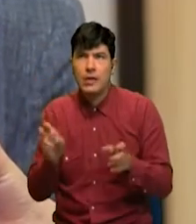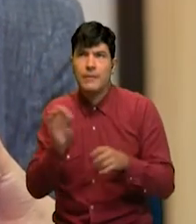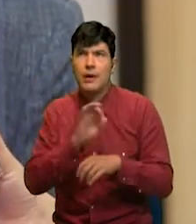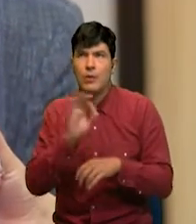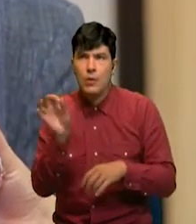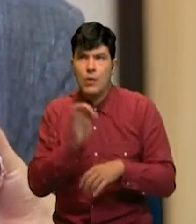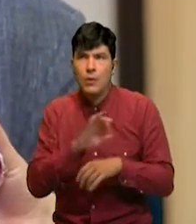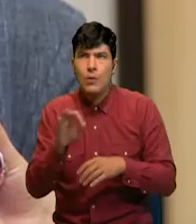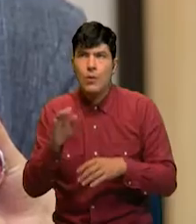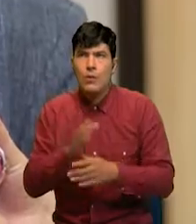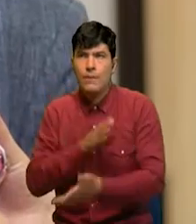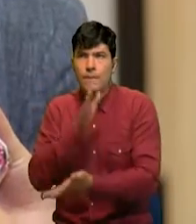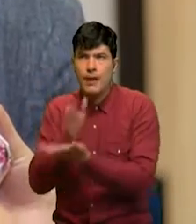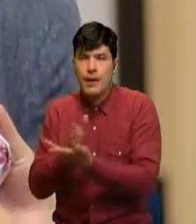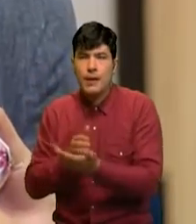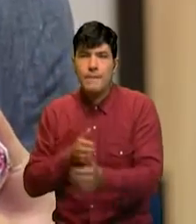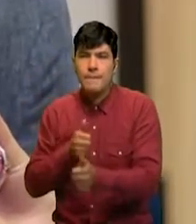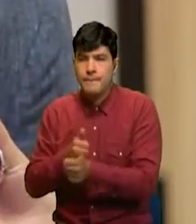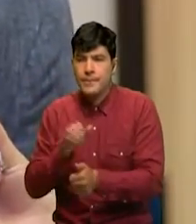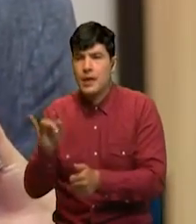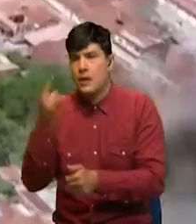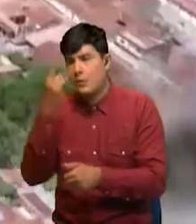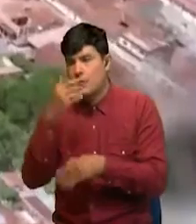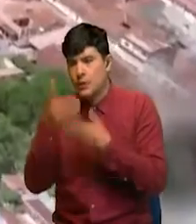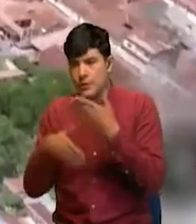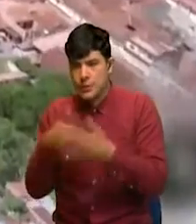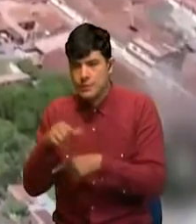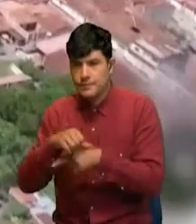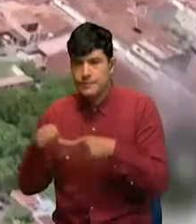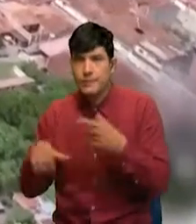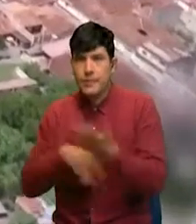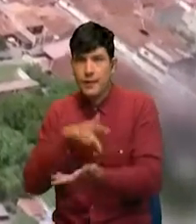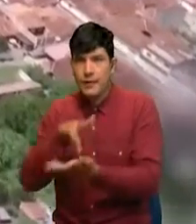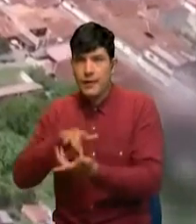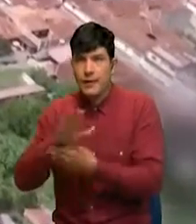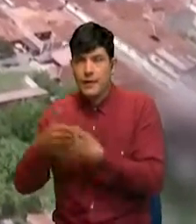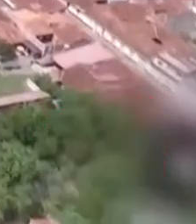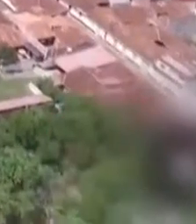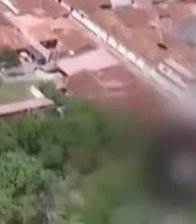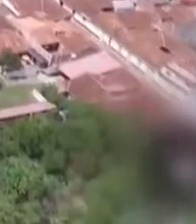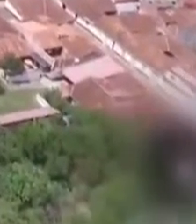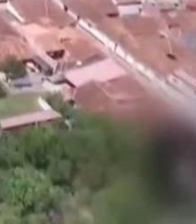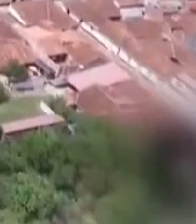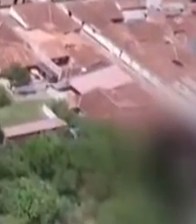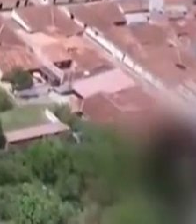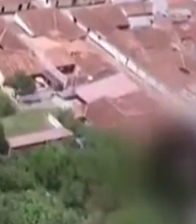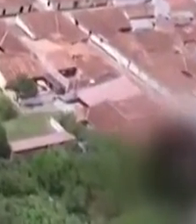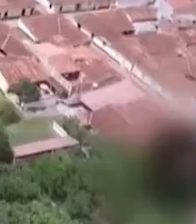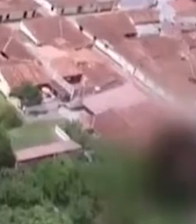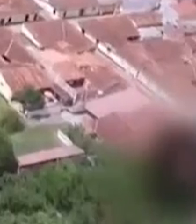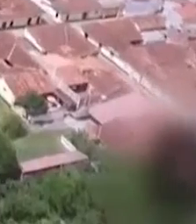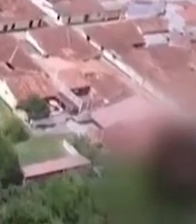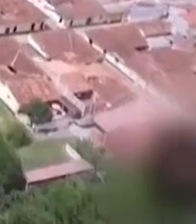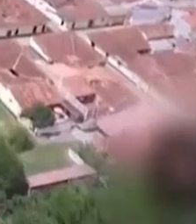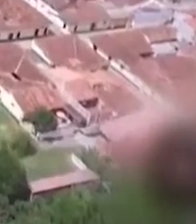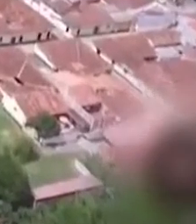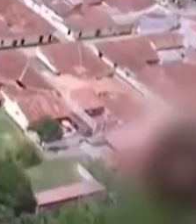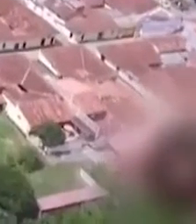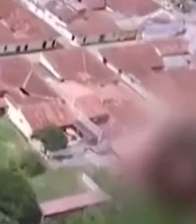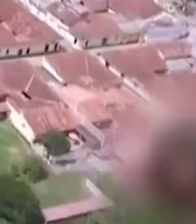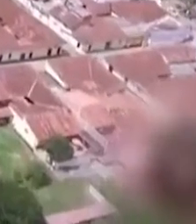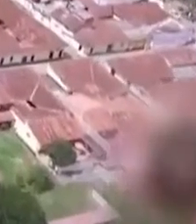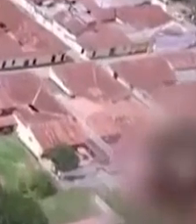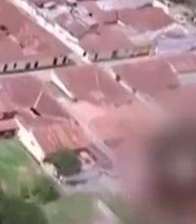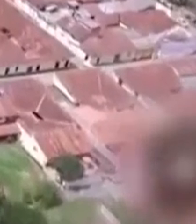alguna consulta algún procedimiento hacer parte de los servicios del importante hospital los candidatos a ser representantes de los